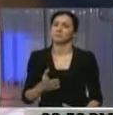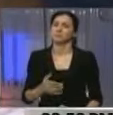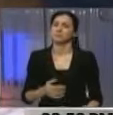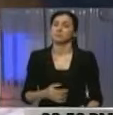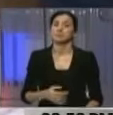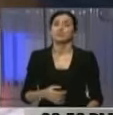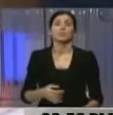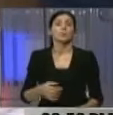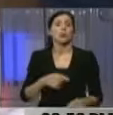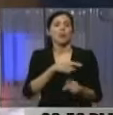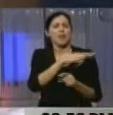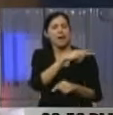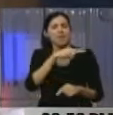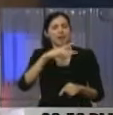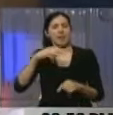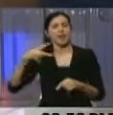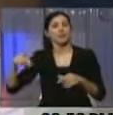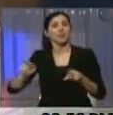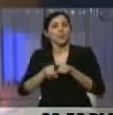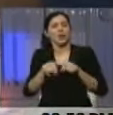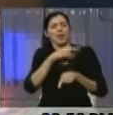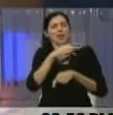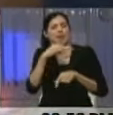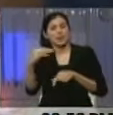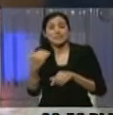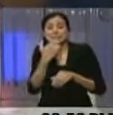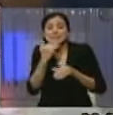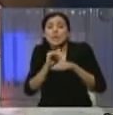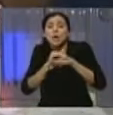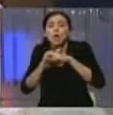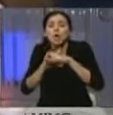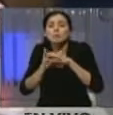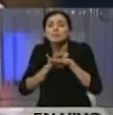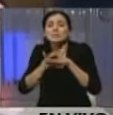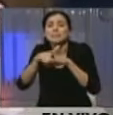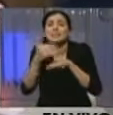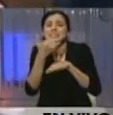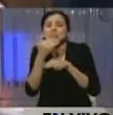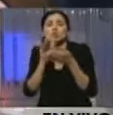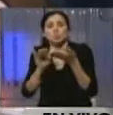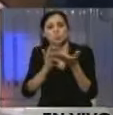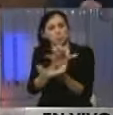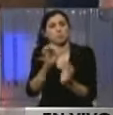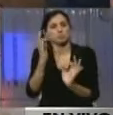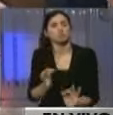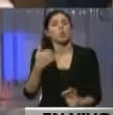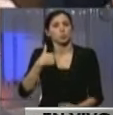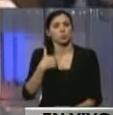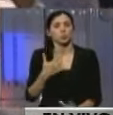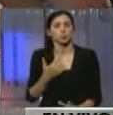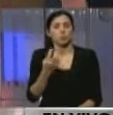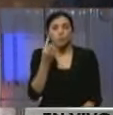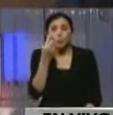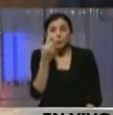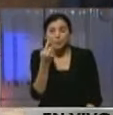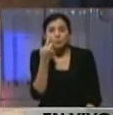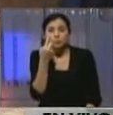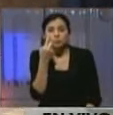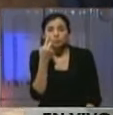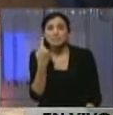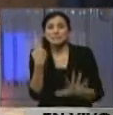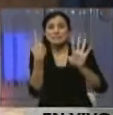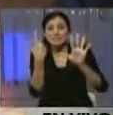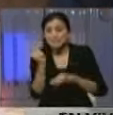océano y estamos a la orilla de la costa, presidente. Y eso nos hace que veamos que venimos de un